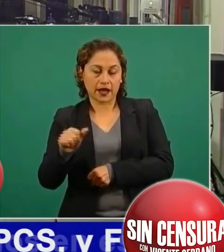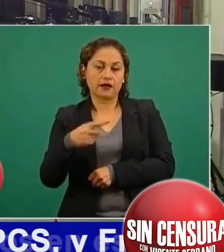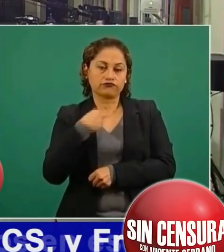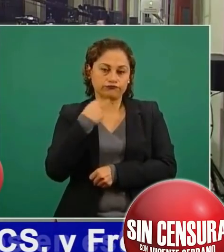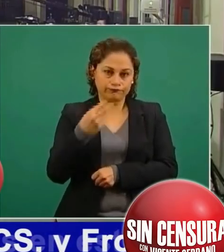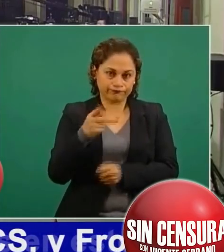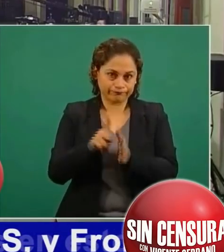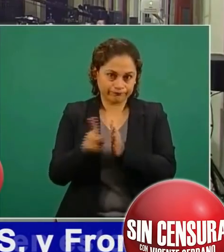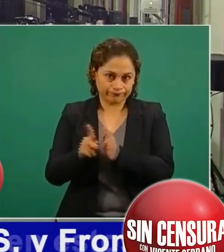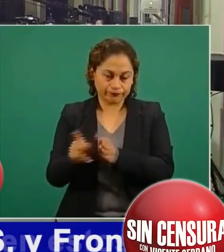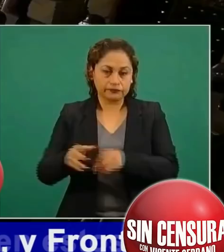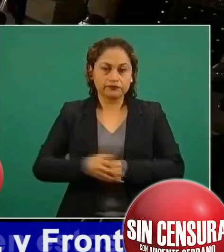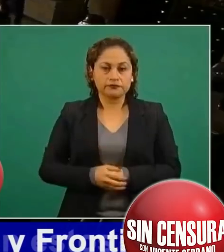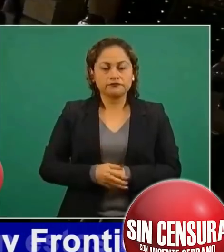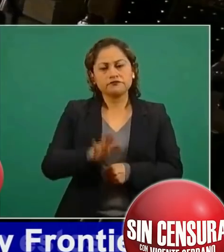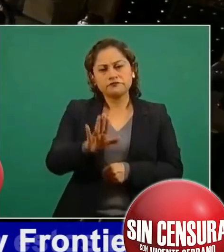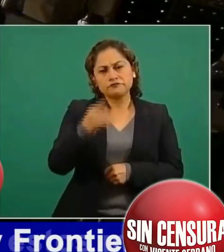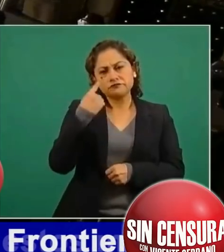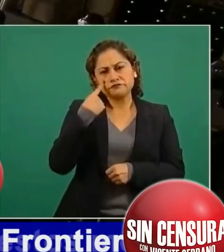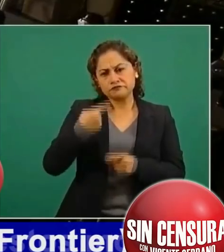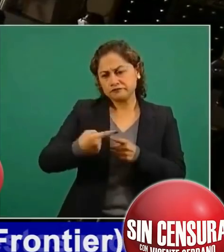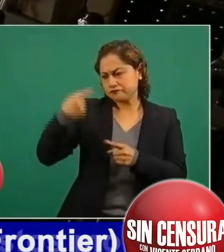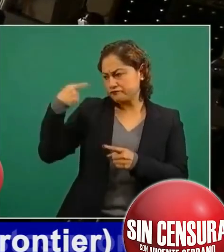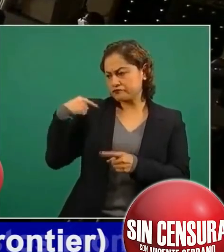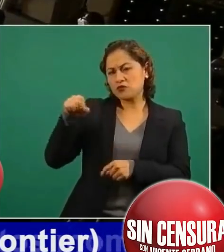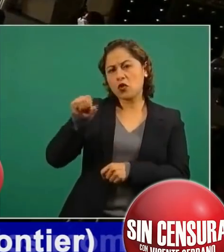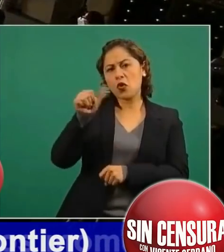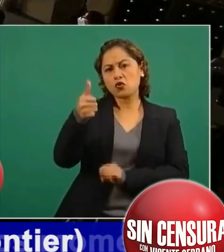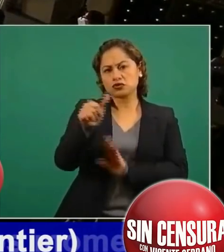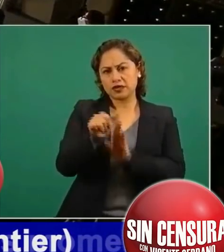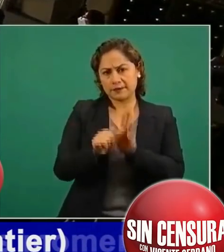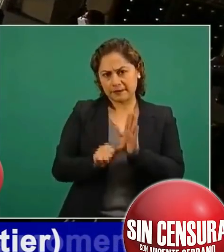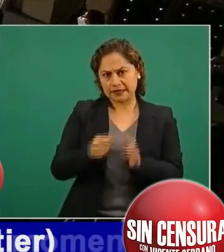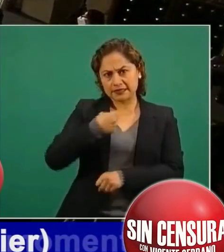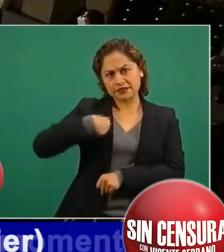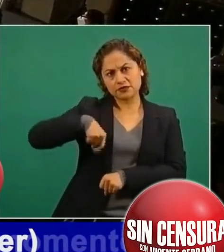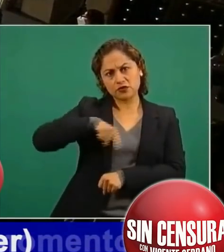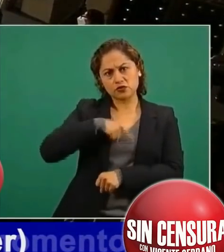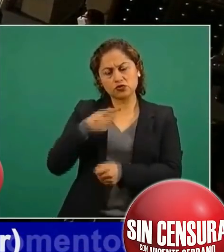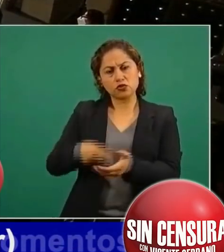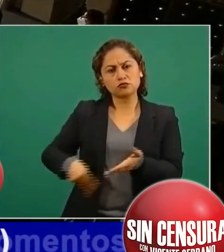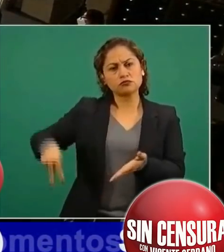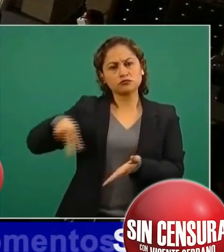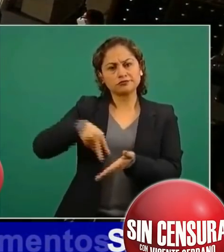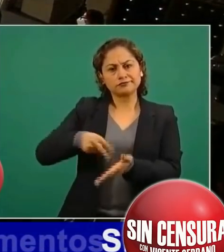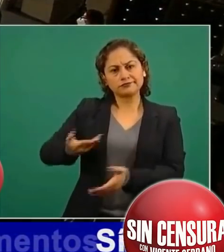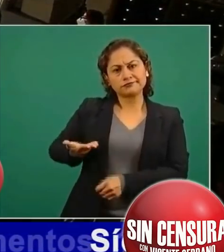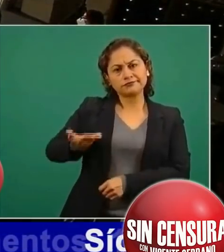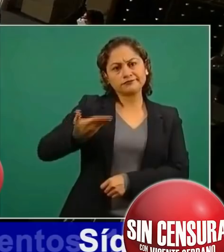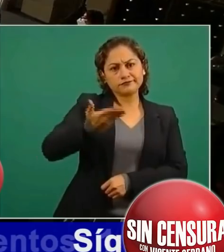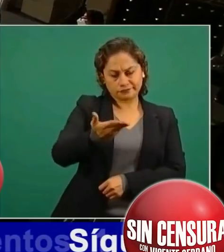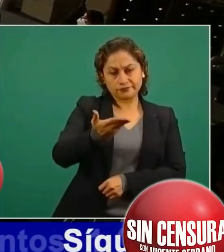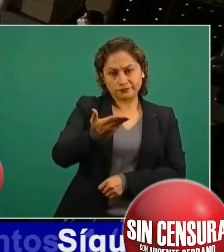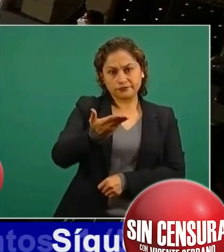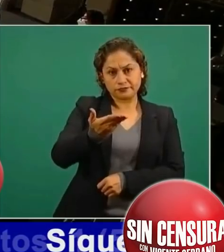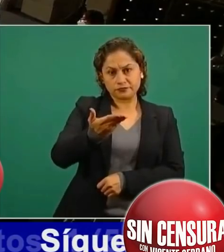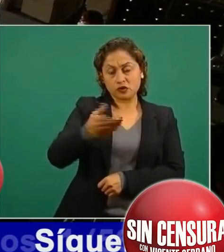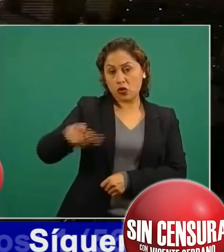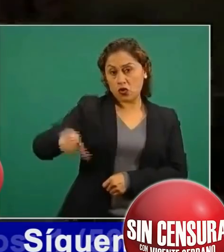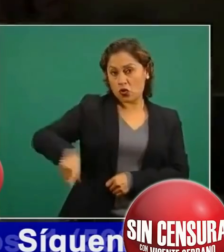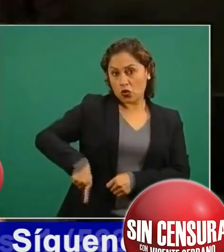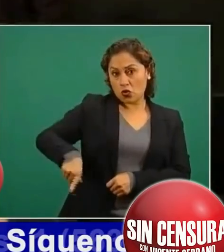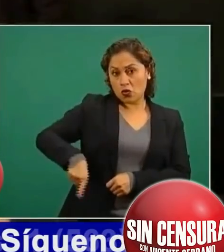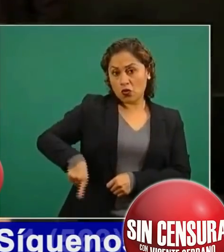señor presidente, exigimos de buena forma que se abrieran los medios públicos del Estado mexicano a nuevas